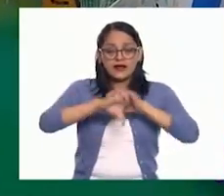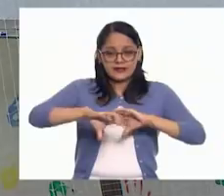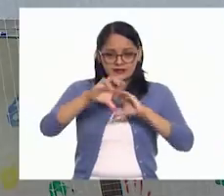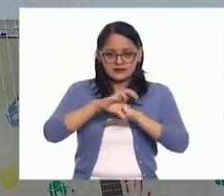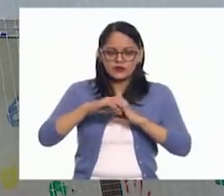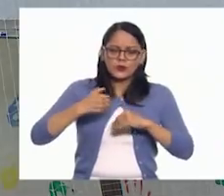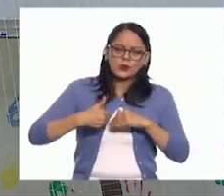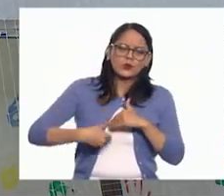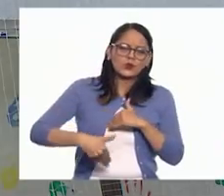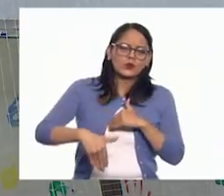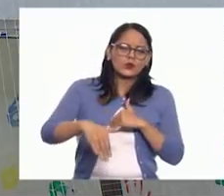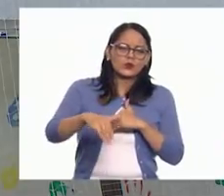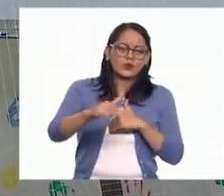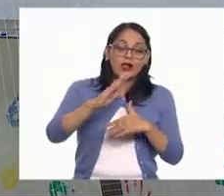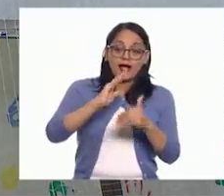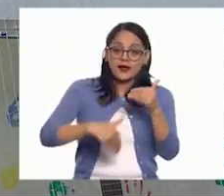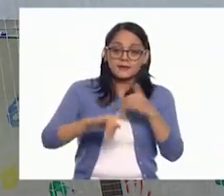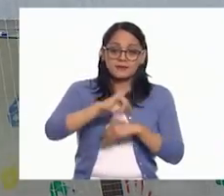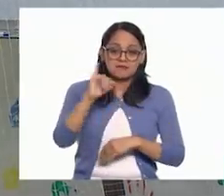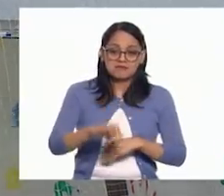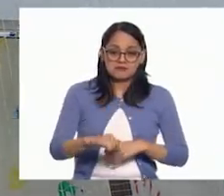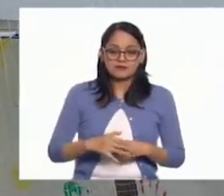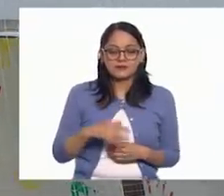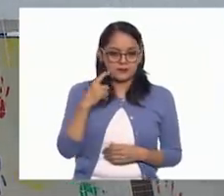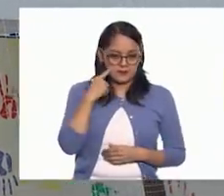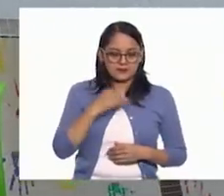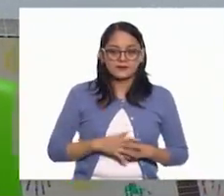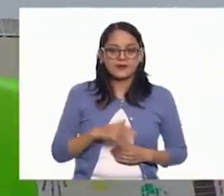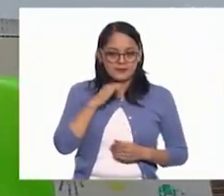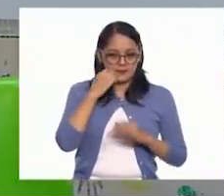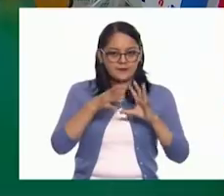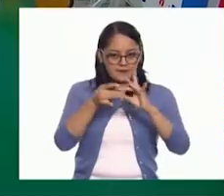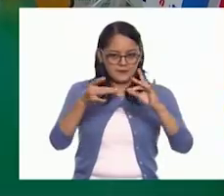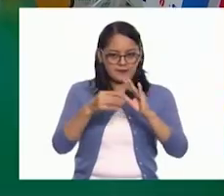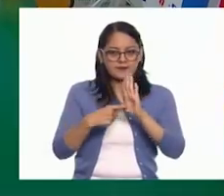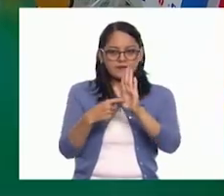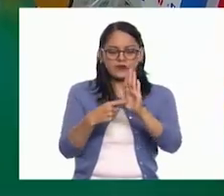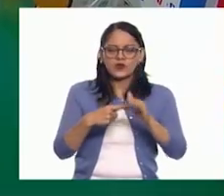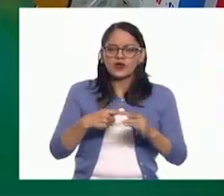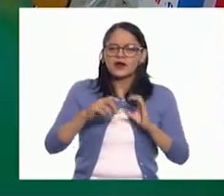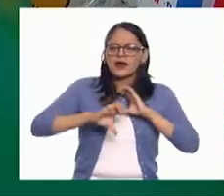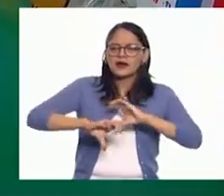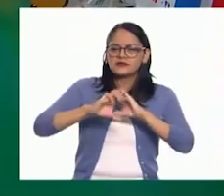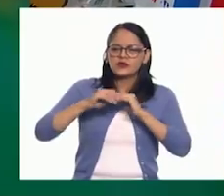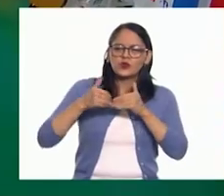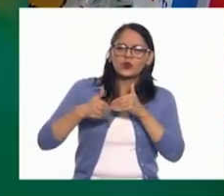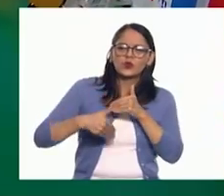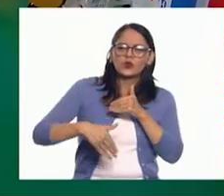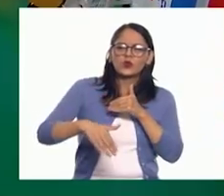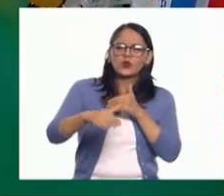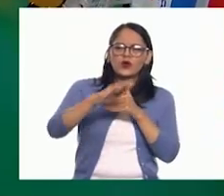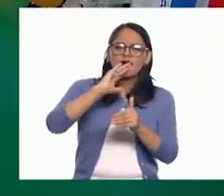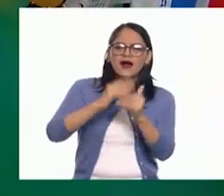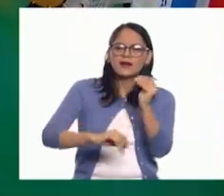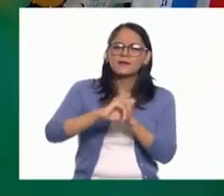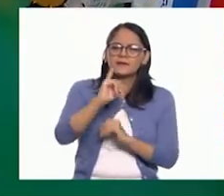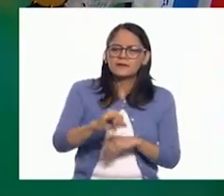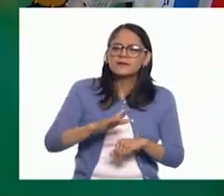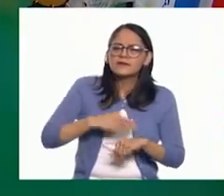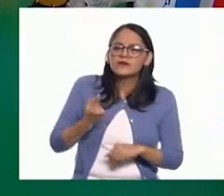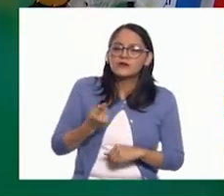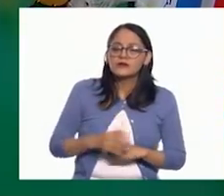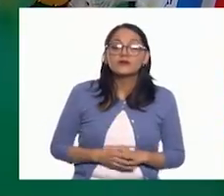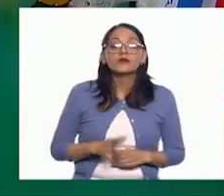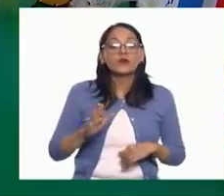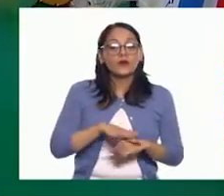nunca acabar. Les quiero mostrar algunos. ¿Sabes por qué son de nunca acabar? ¿Por qué, maestro? Porque